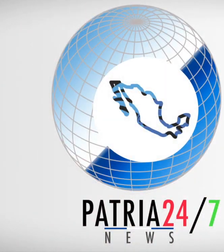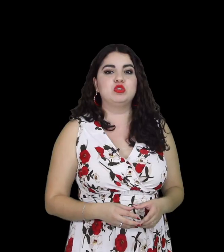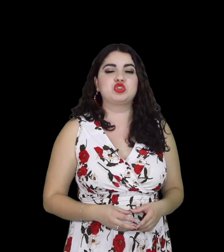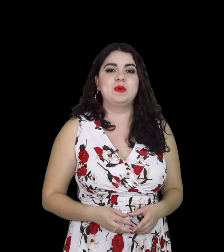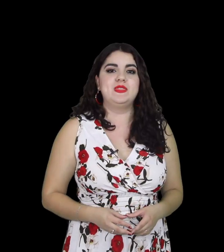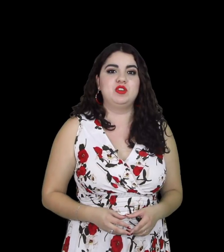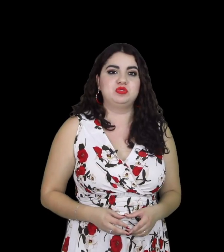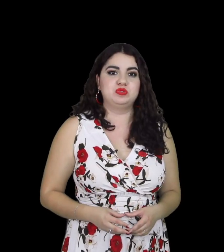comentarios.